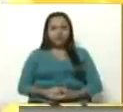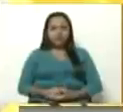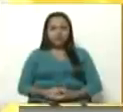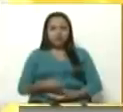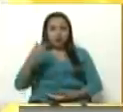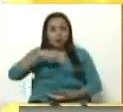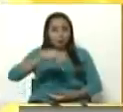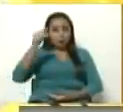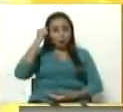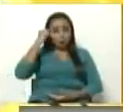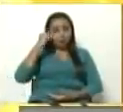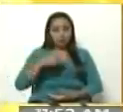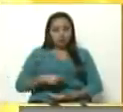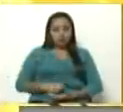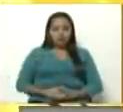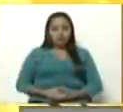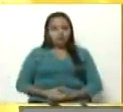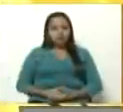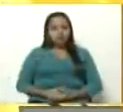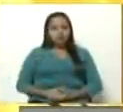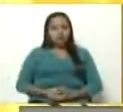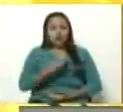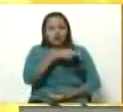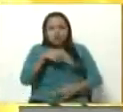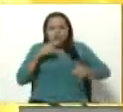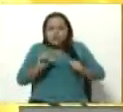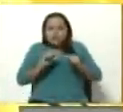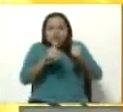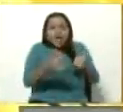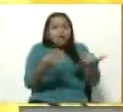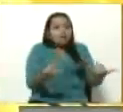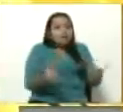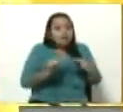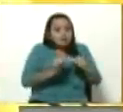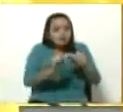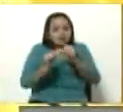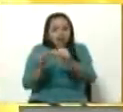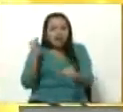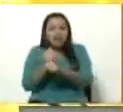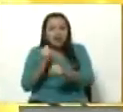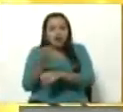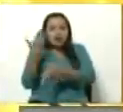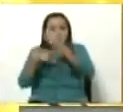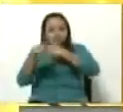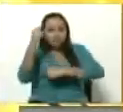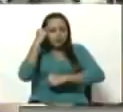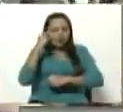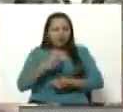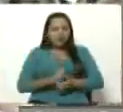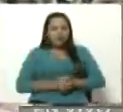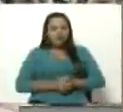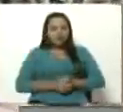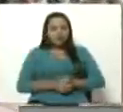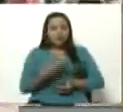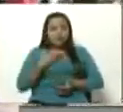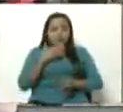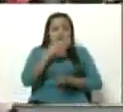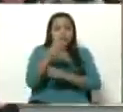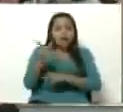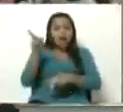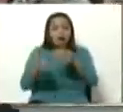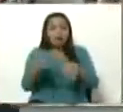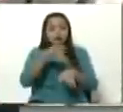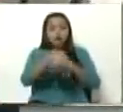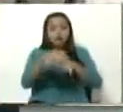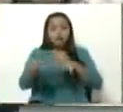día nosotros arranquemos. Ya hemos venido trabajando hace unos días. Estuve en algunos de los